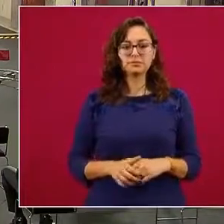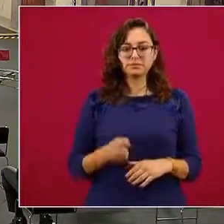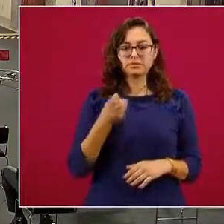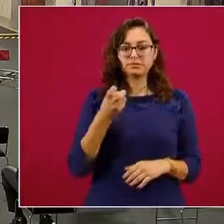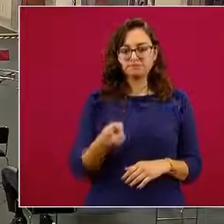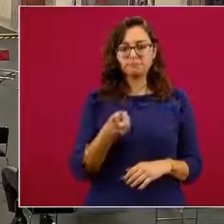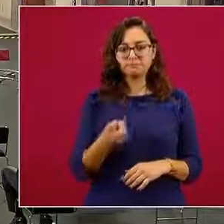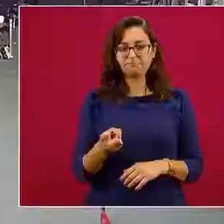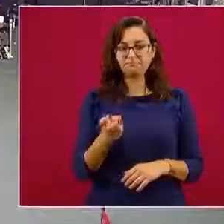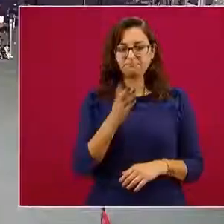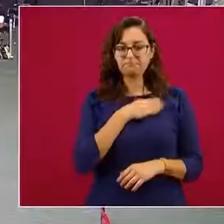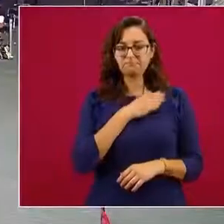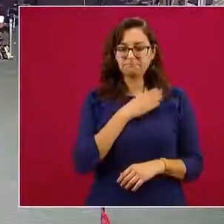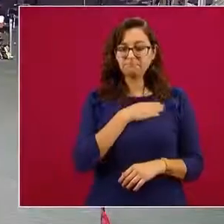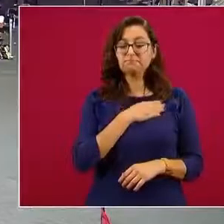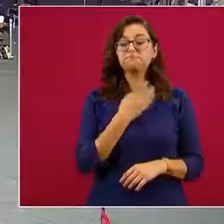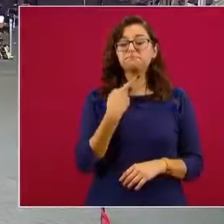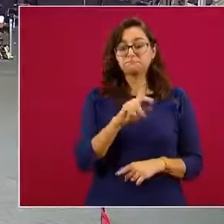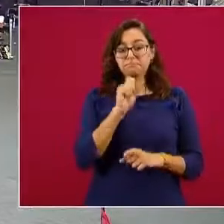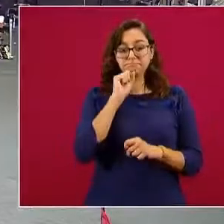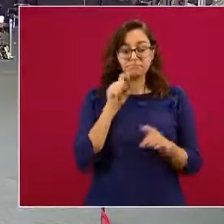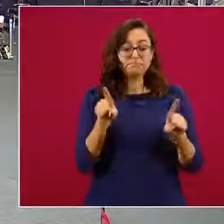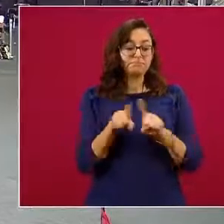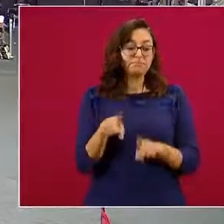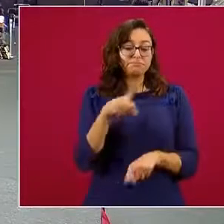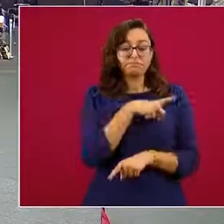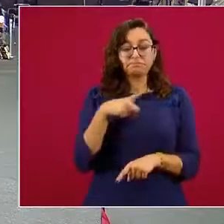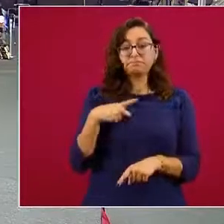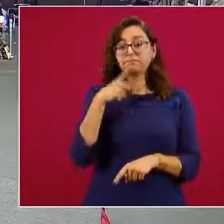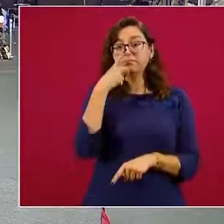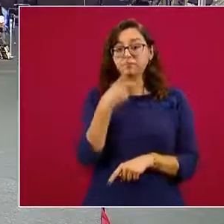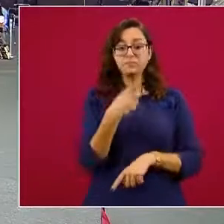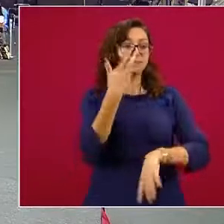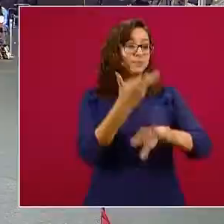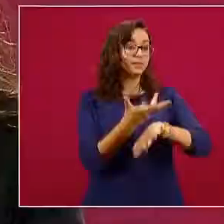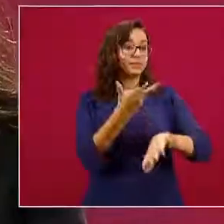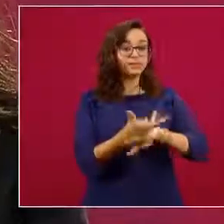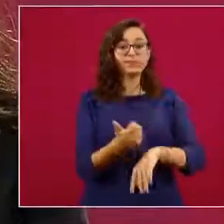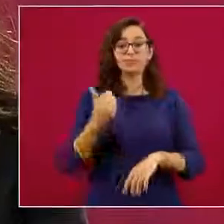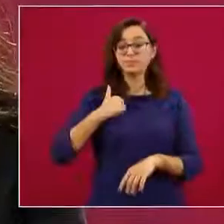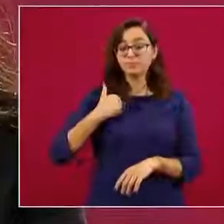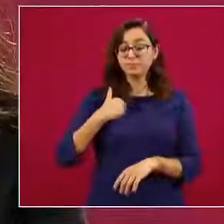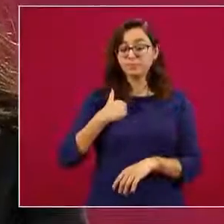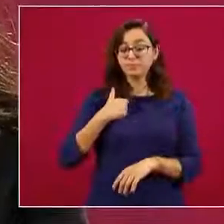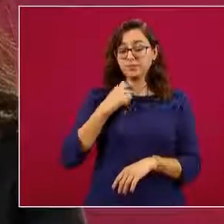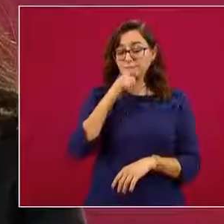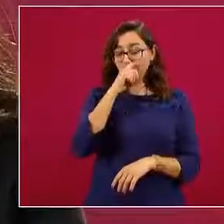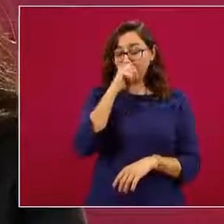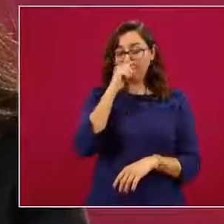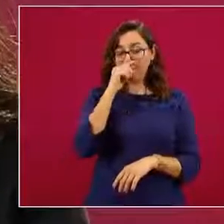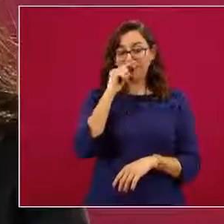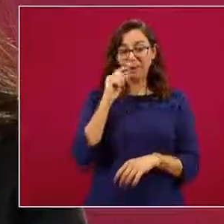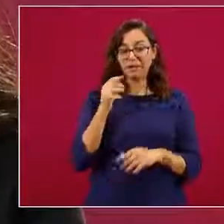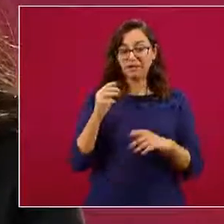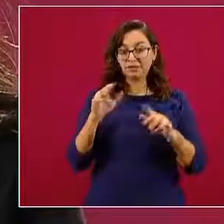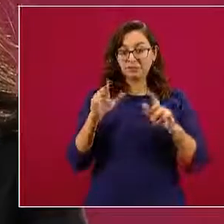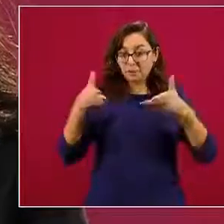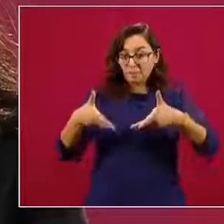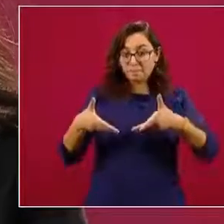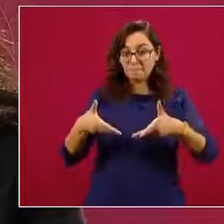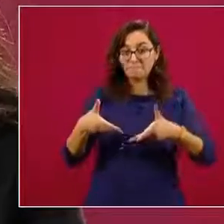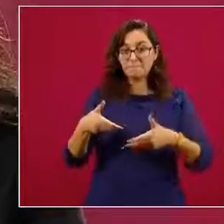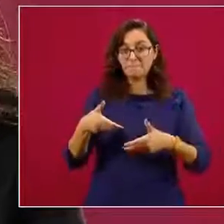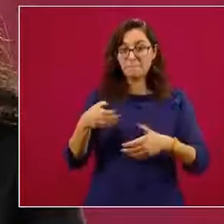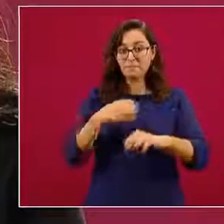Eso es muy bueno. Aunque también debo decir que los compradores de Estados Unidos y Canadá, las empresas no están, la convocatoria no está dirigida